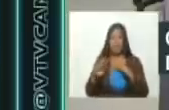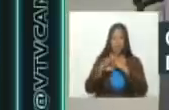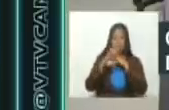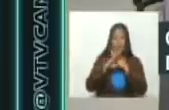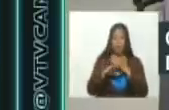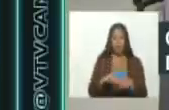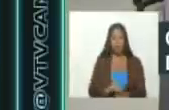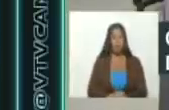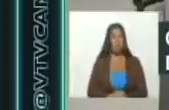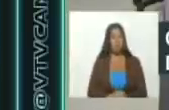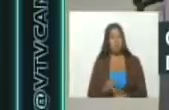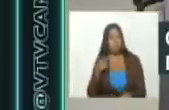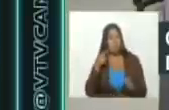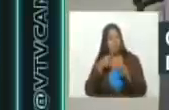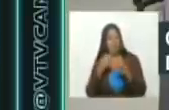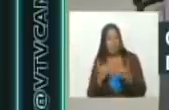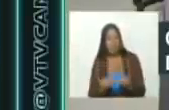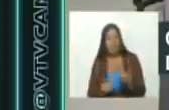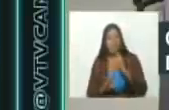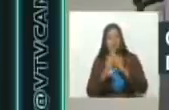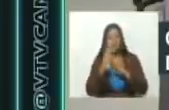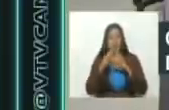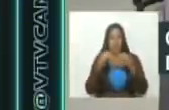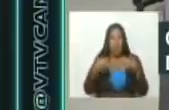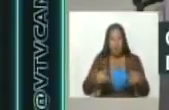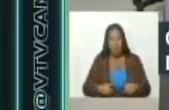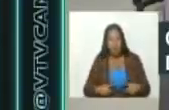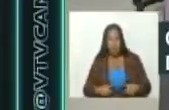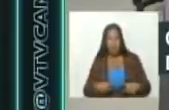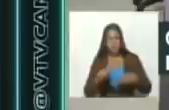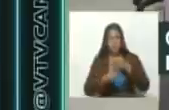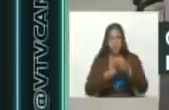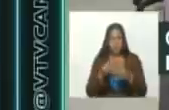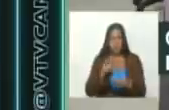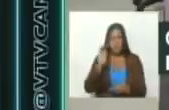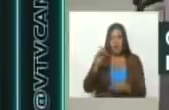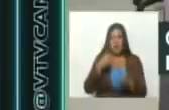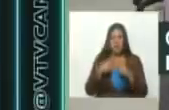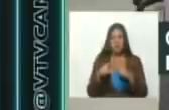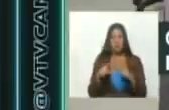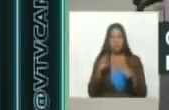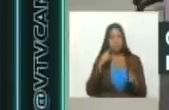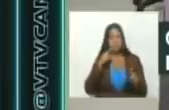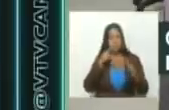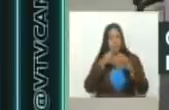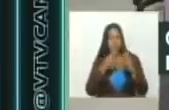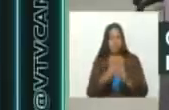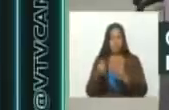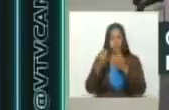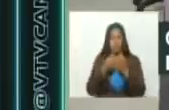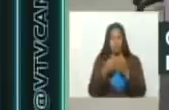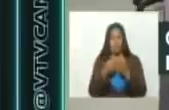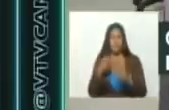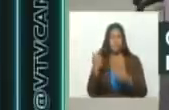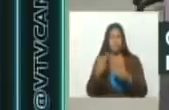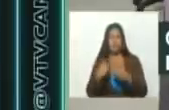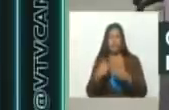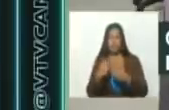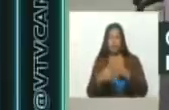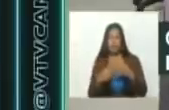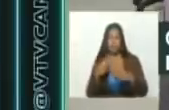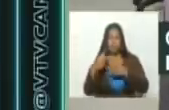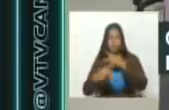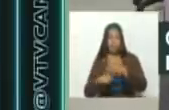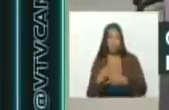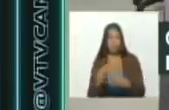el pilar de este crecimiento es todo el esfuerzo que está haciendo el país, pero el pilar, por ser una economía petrolera, es el incremento de la